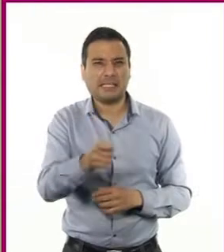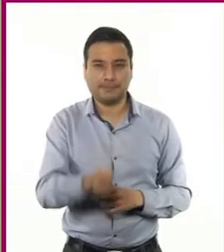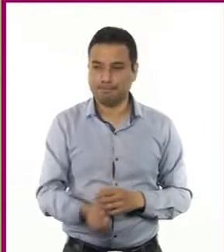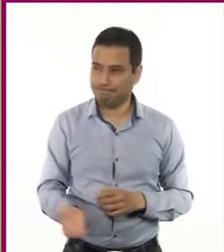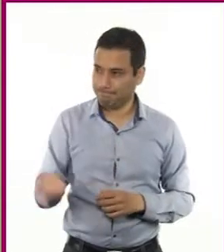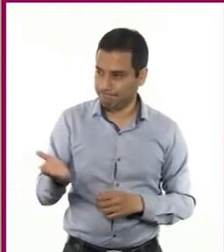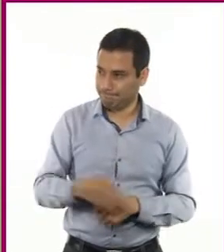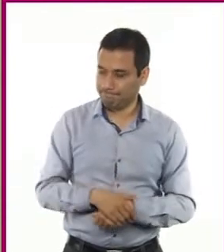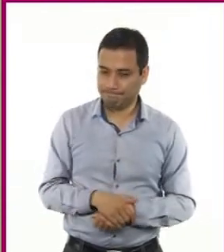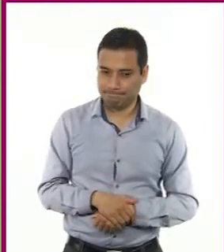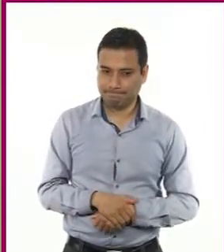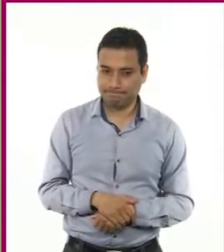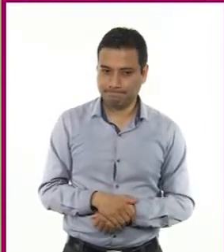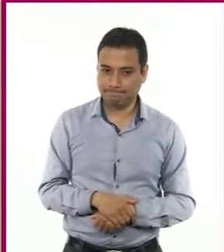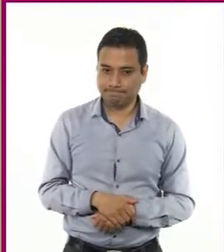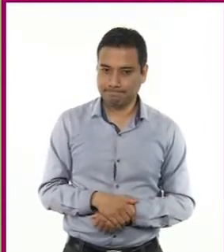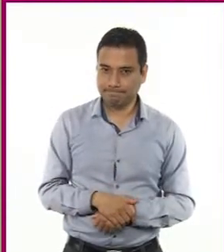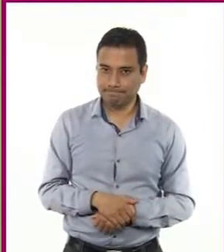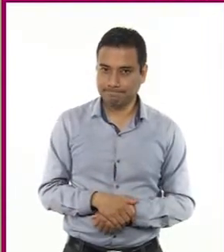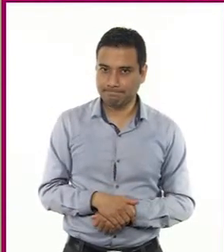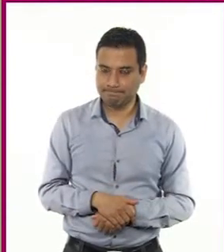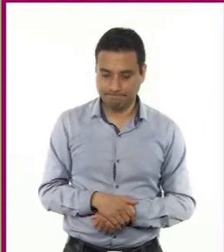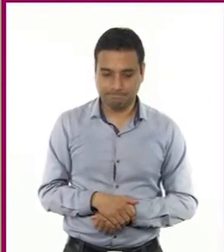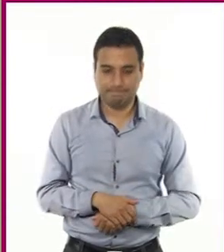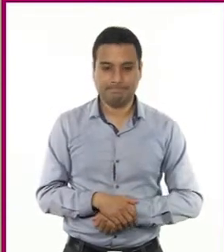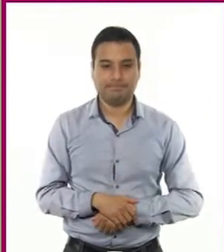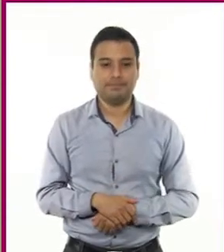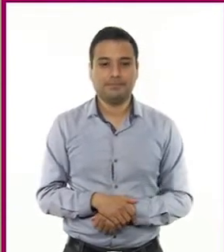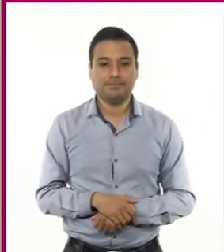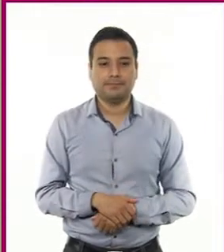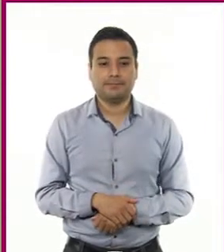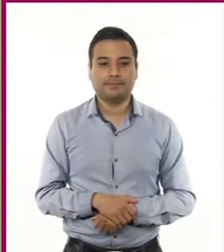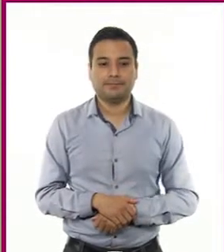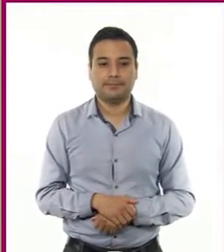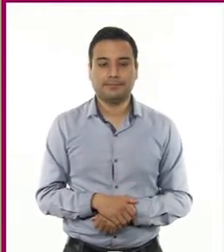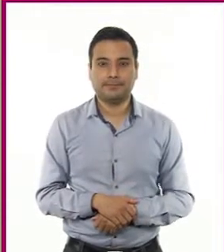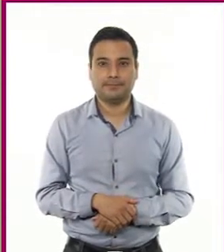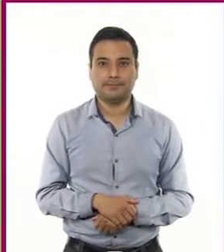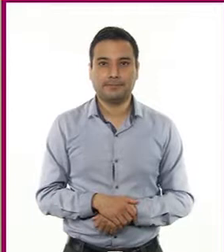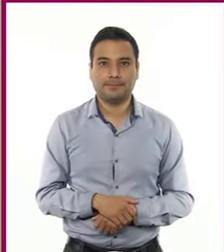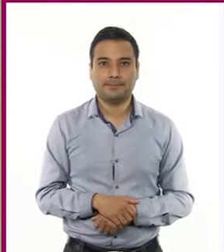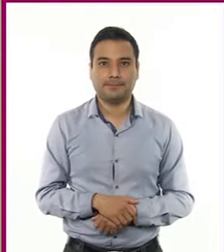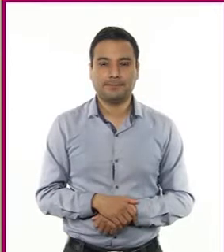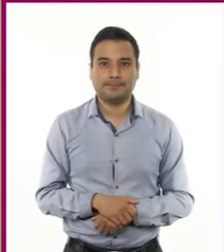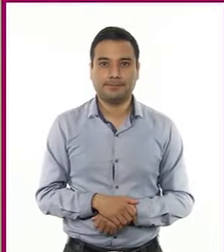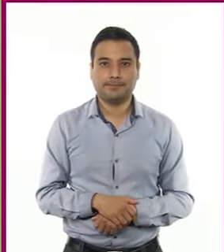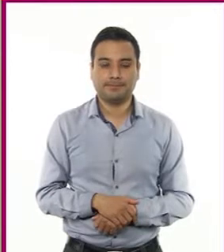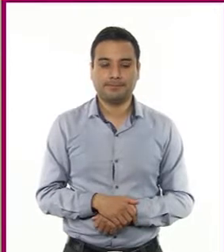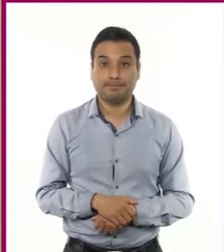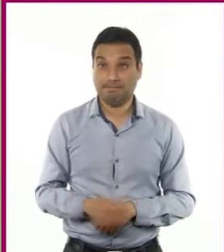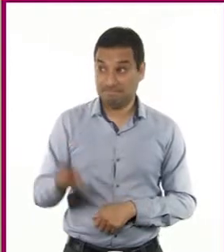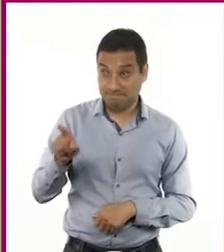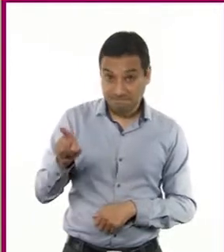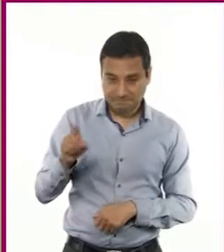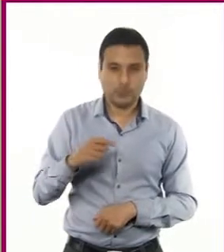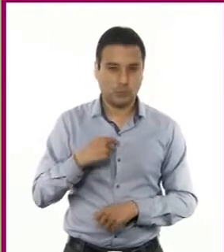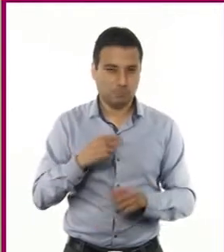Fox Quesada como presidente de los Estados Unidos mexicanos, pronunciado el 1 de diciembre del año 2000.